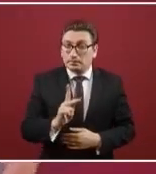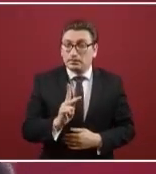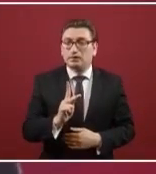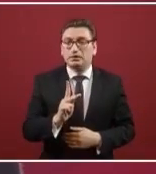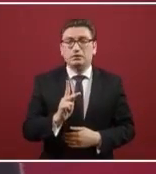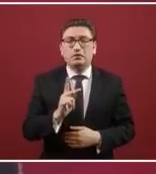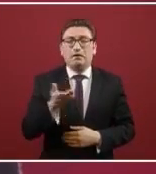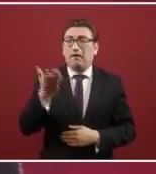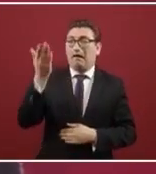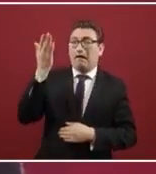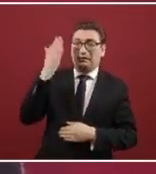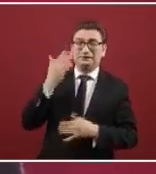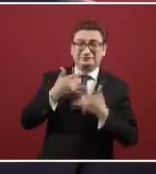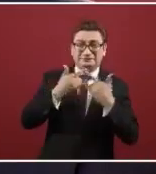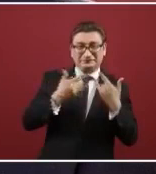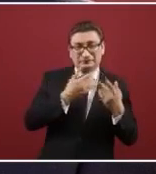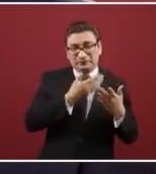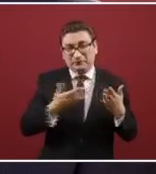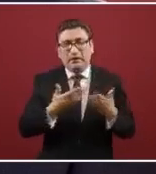es algo parecido.